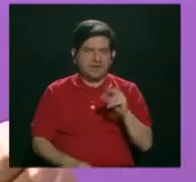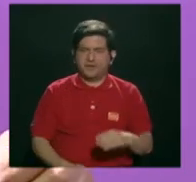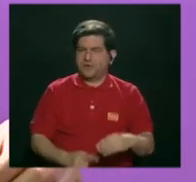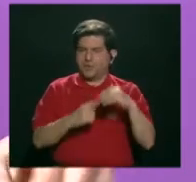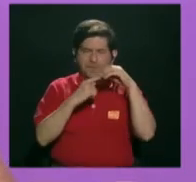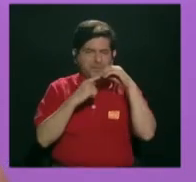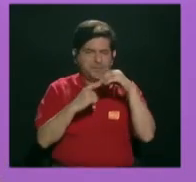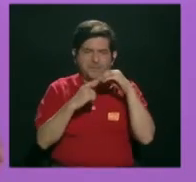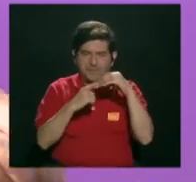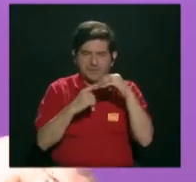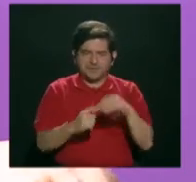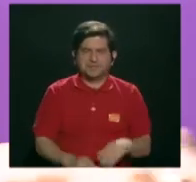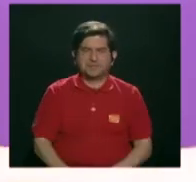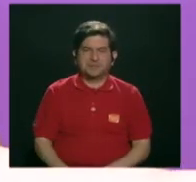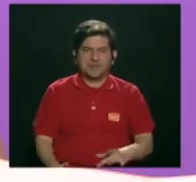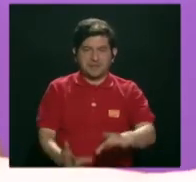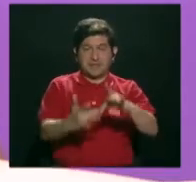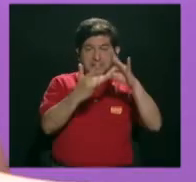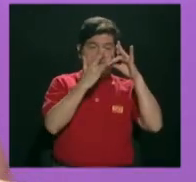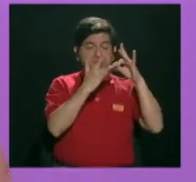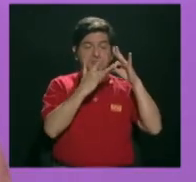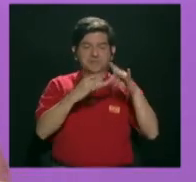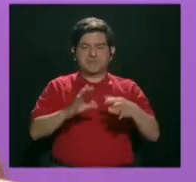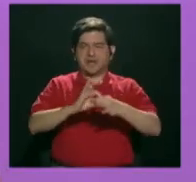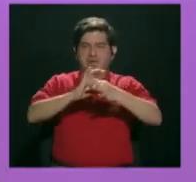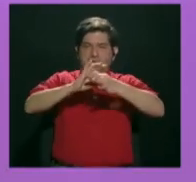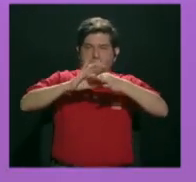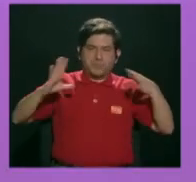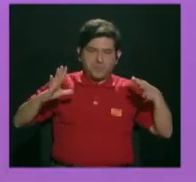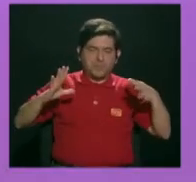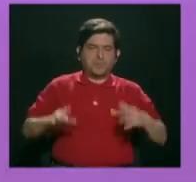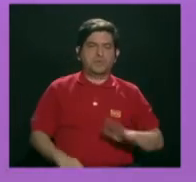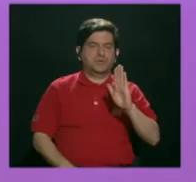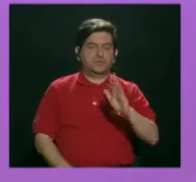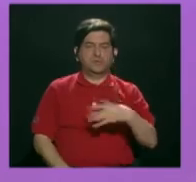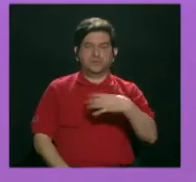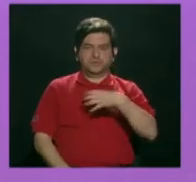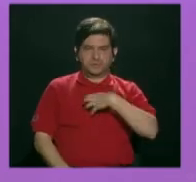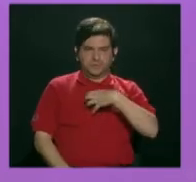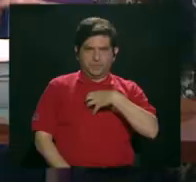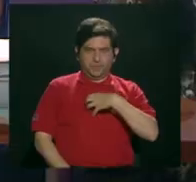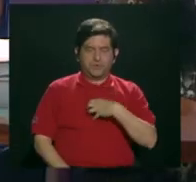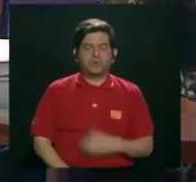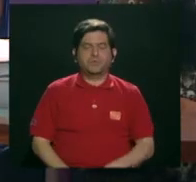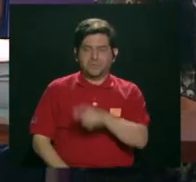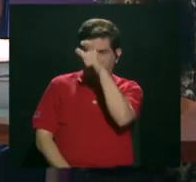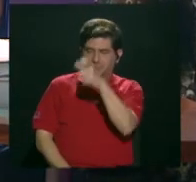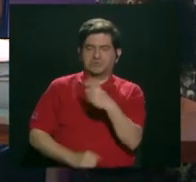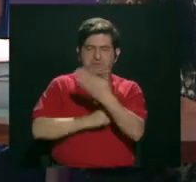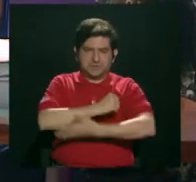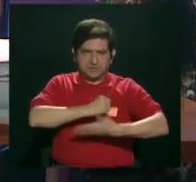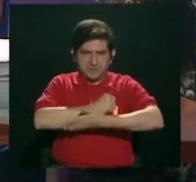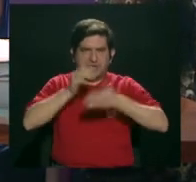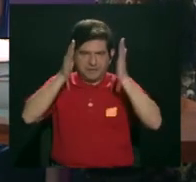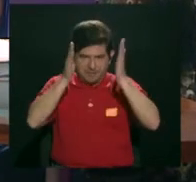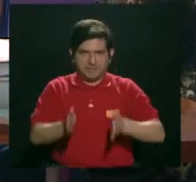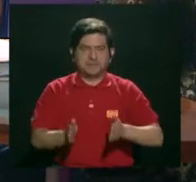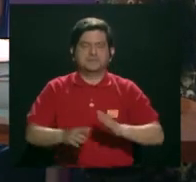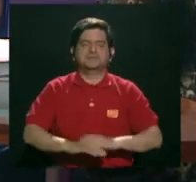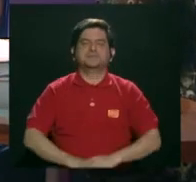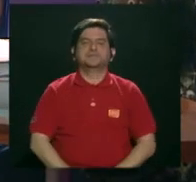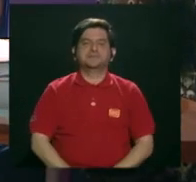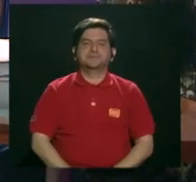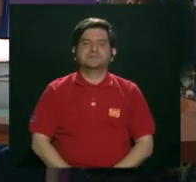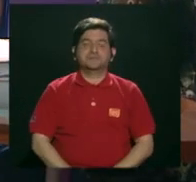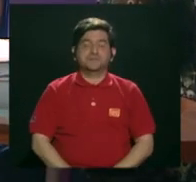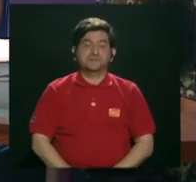especialización al punto de que las desvinculara de su ser campesinas. De que dejaran de ser campesinas. De ser campesinas,